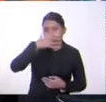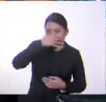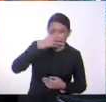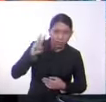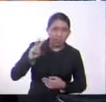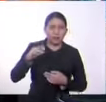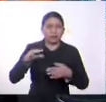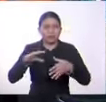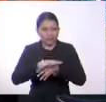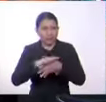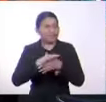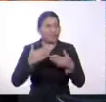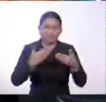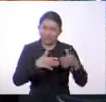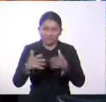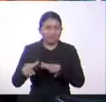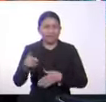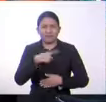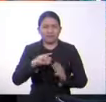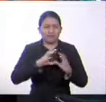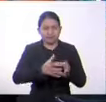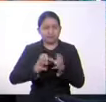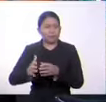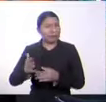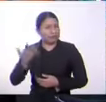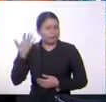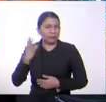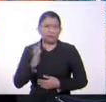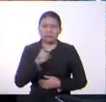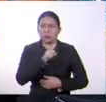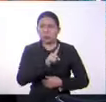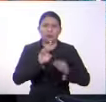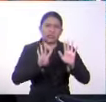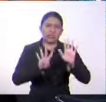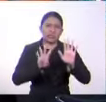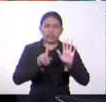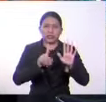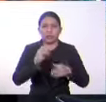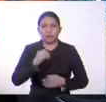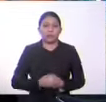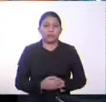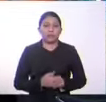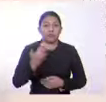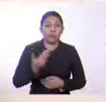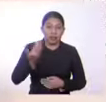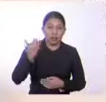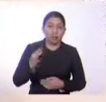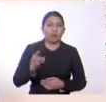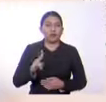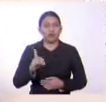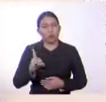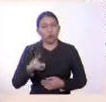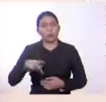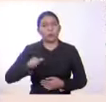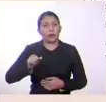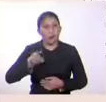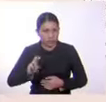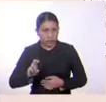60. Y es como empiezan ya a conformarse las figuras de partidos políticos. Antes también está el PRUD, el PAR, ¿verdad? Y